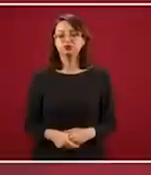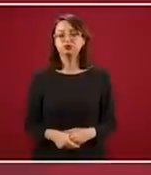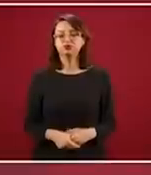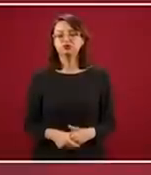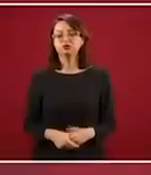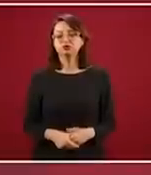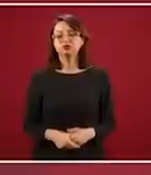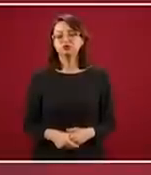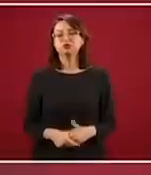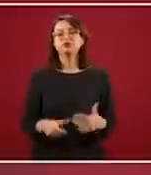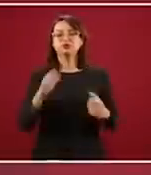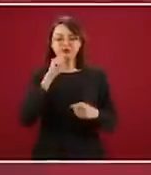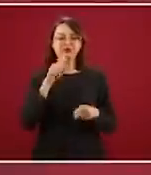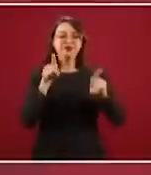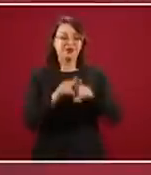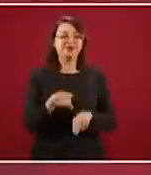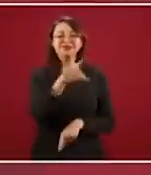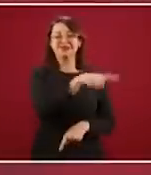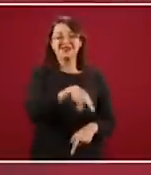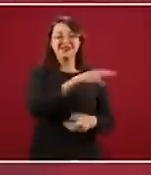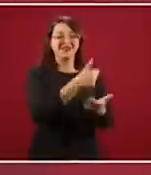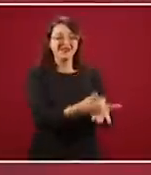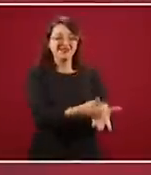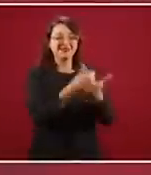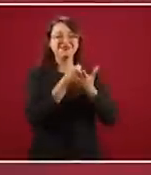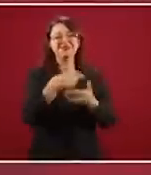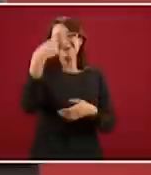procuran que no me apachurren,